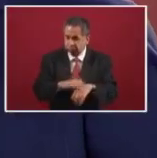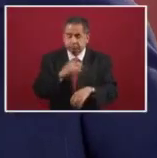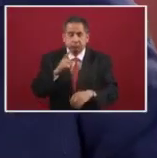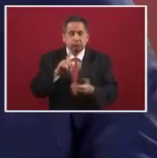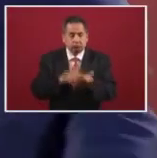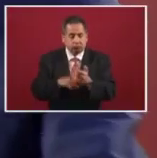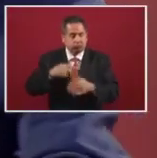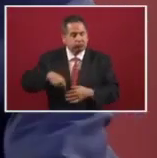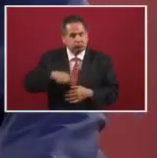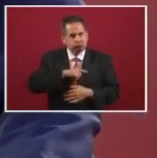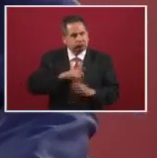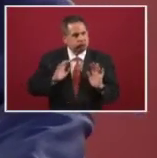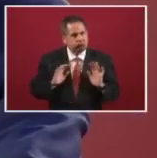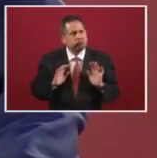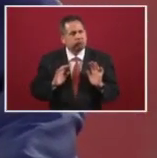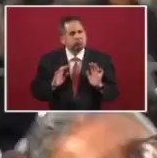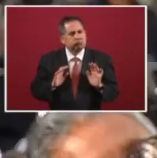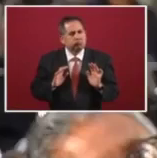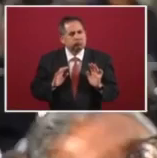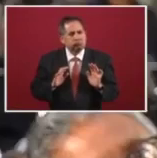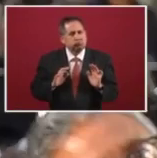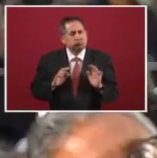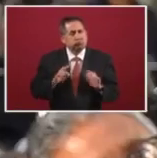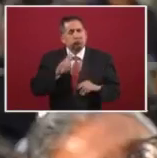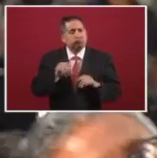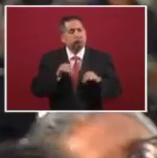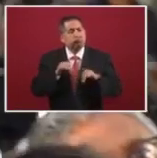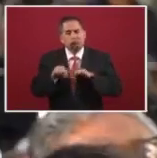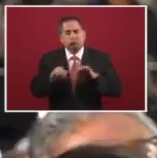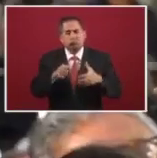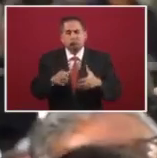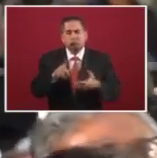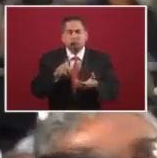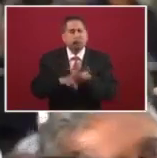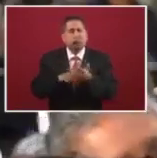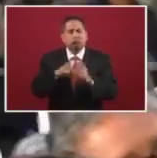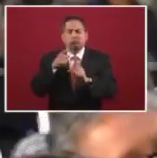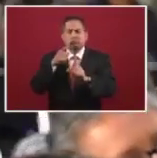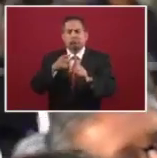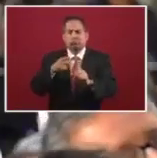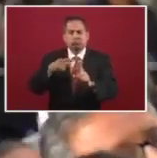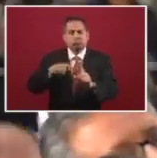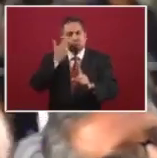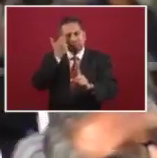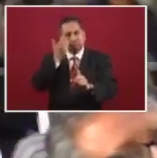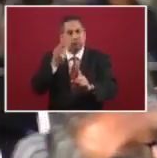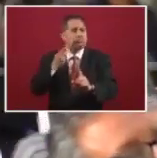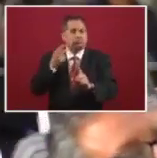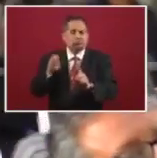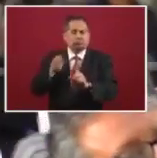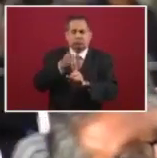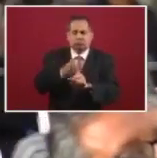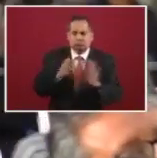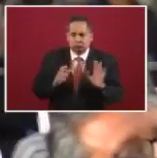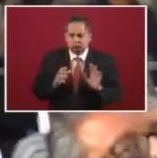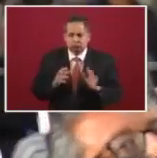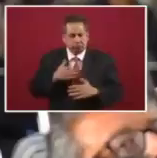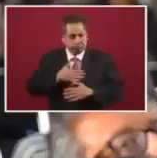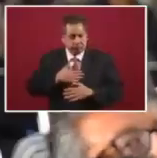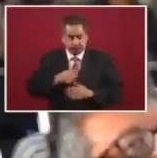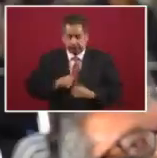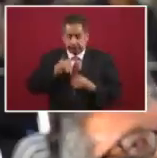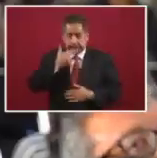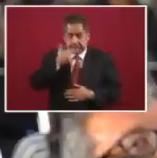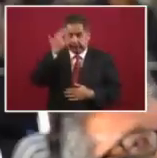Porque nosotros nunca hemos estado trabajando por un puesto, por nada. Hemos puesto hasta nuestra vida en